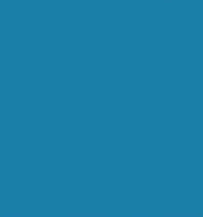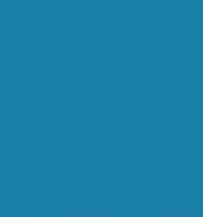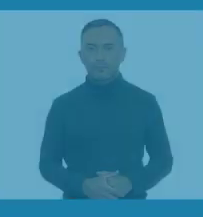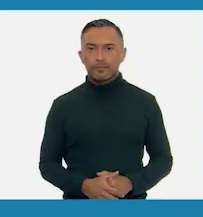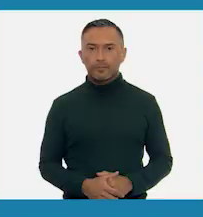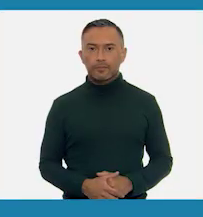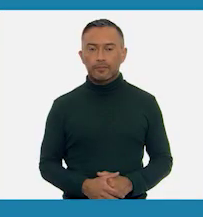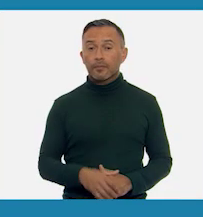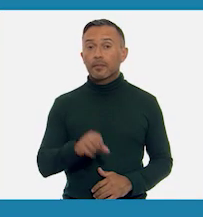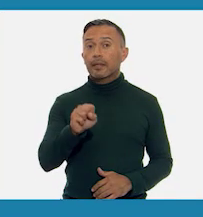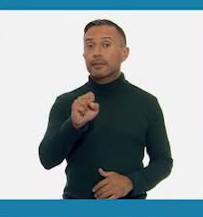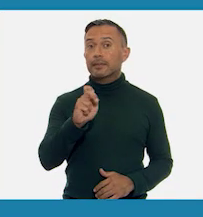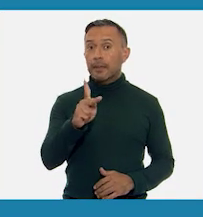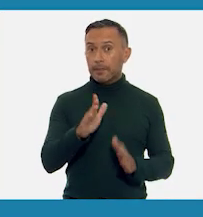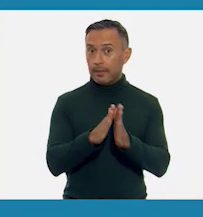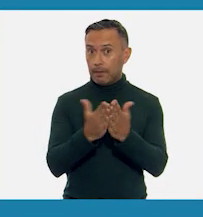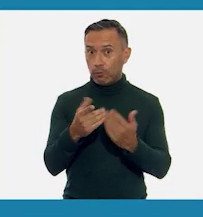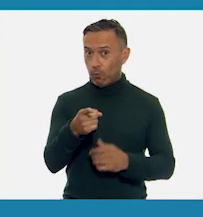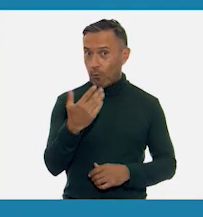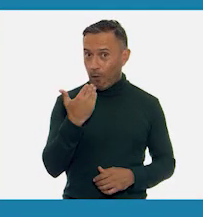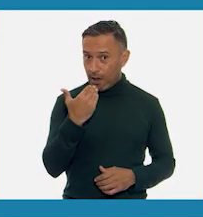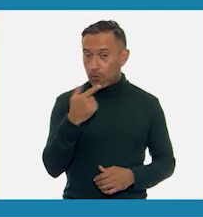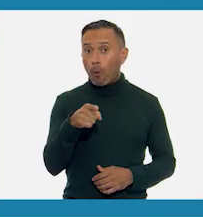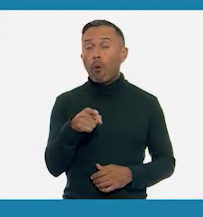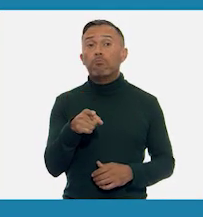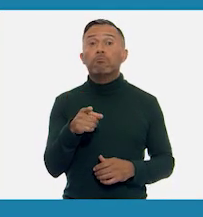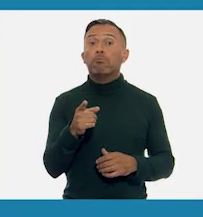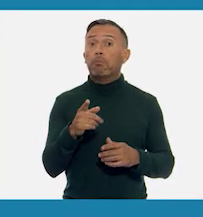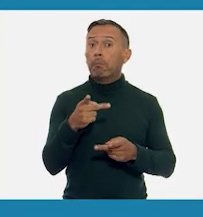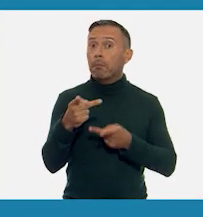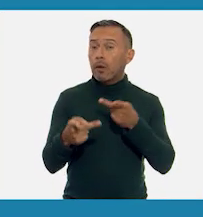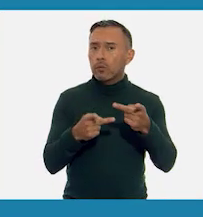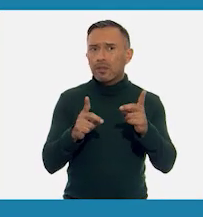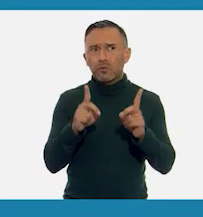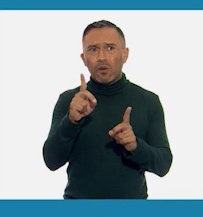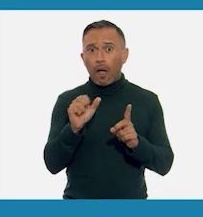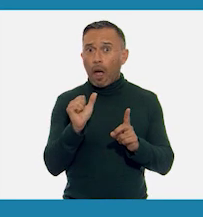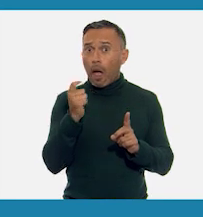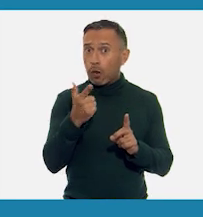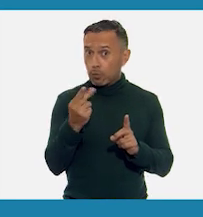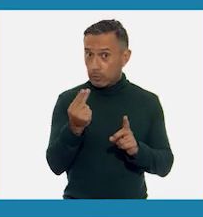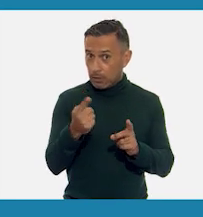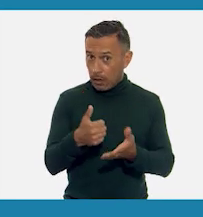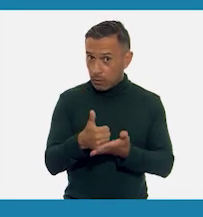Si no tienes el libro de texto o necesitas ayuda para responder las preguntas, contáctanos.